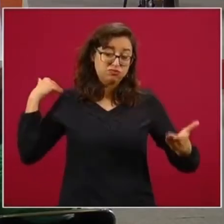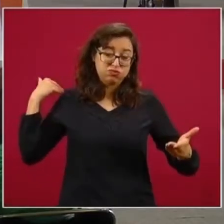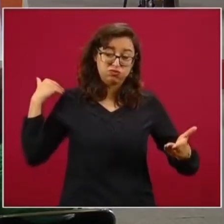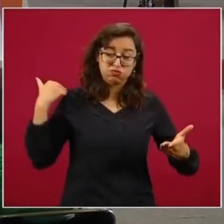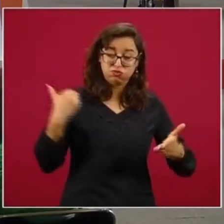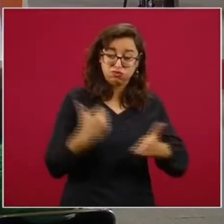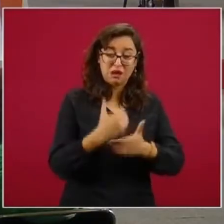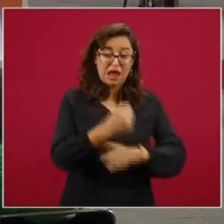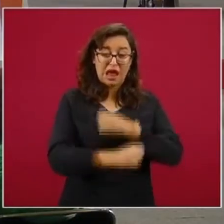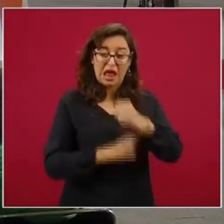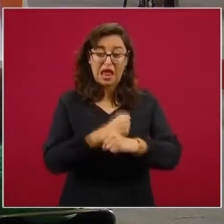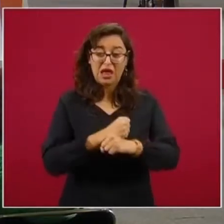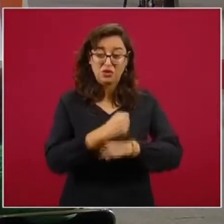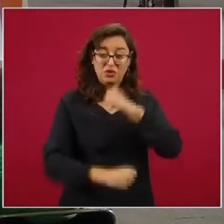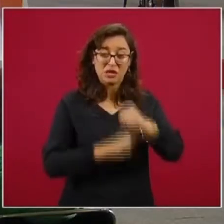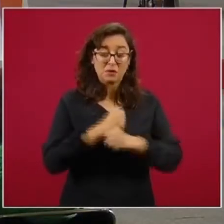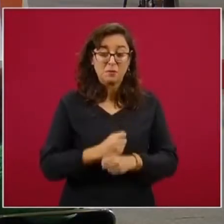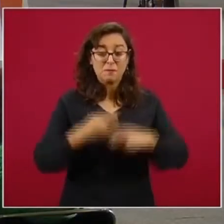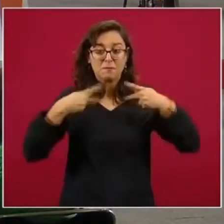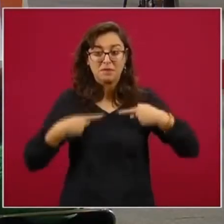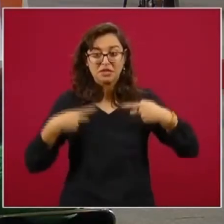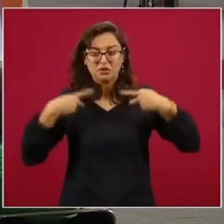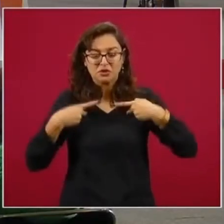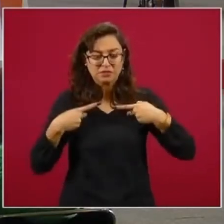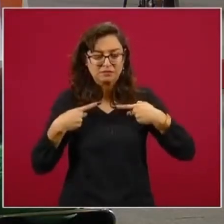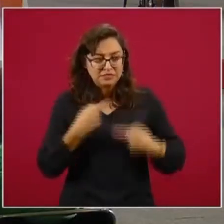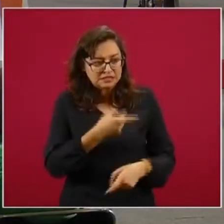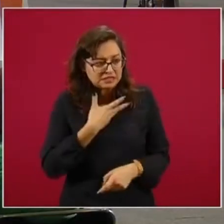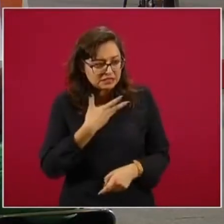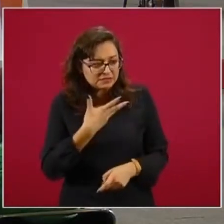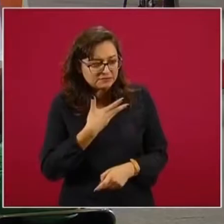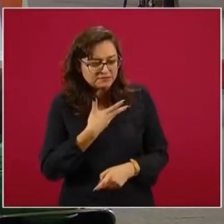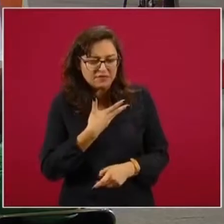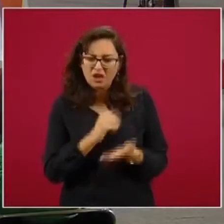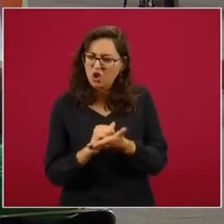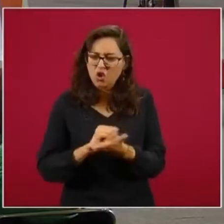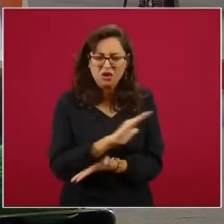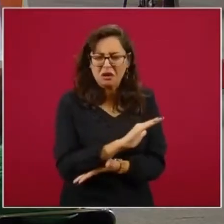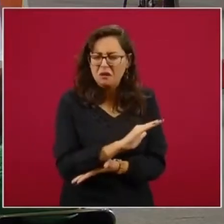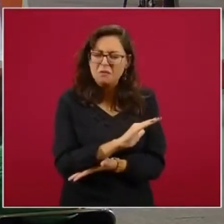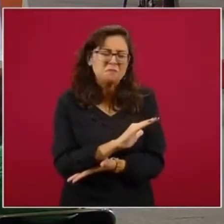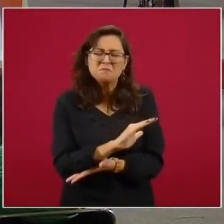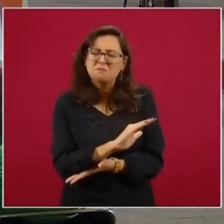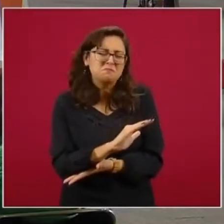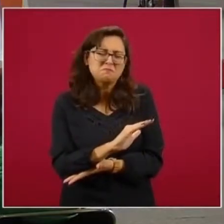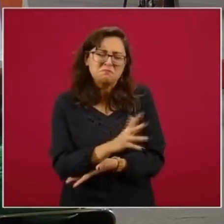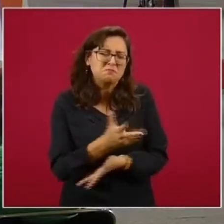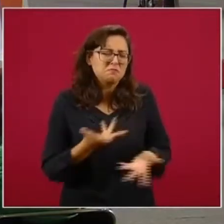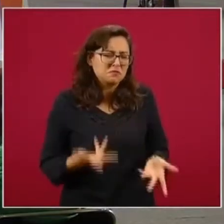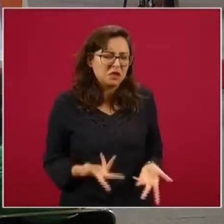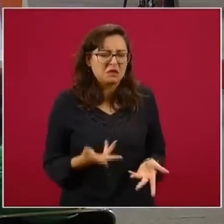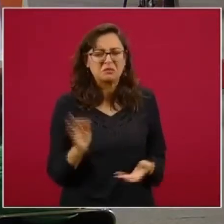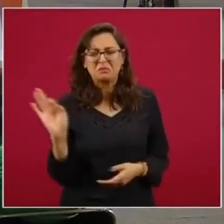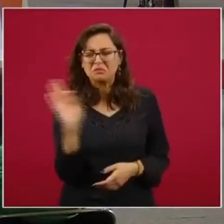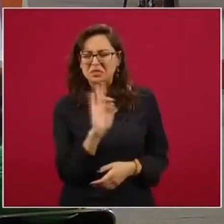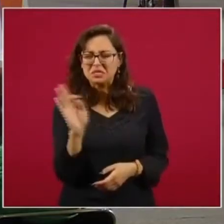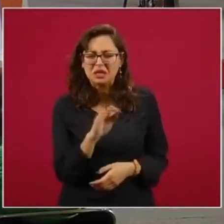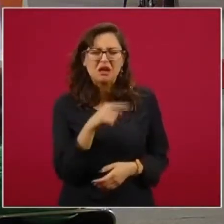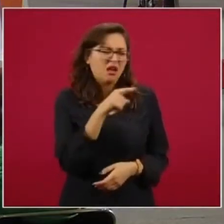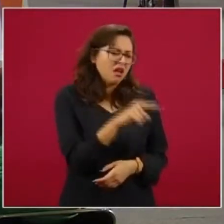administraciones, pues tratan de mantenerlos pensando que son